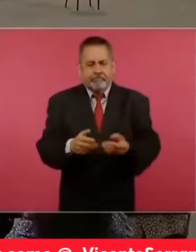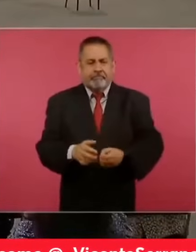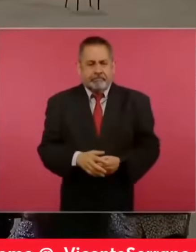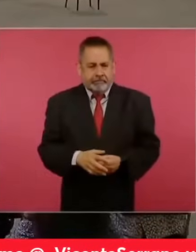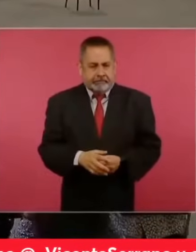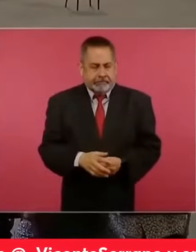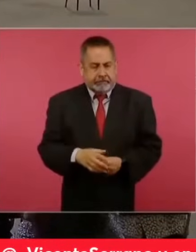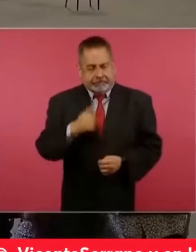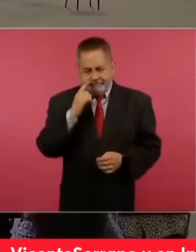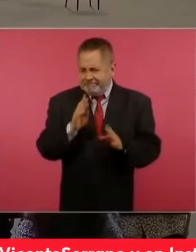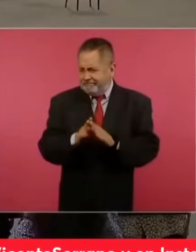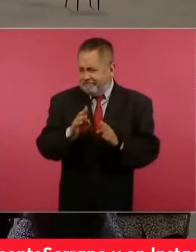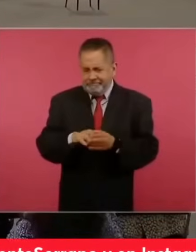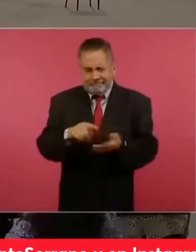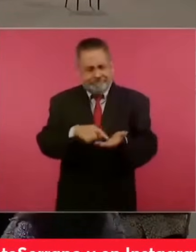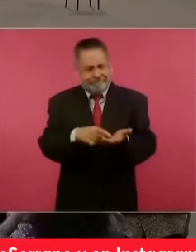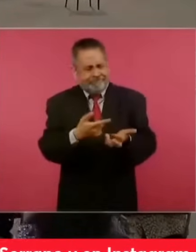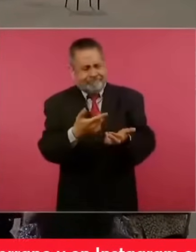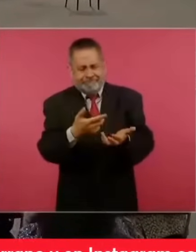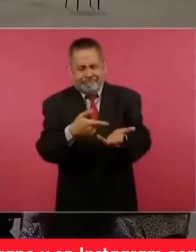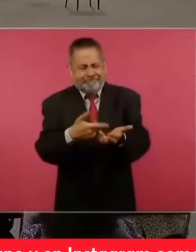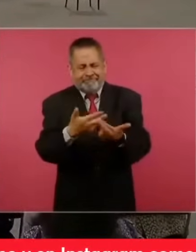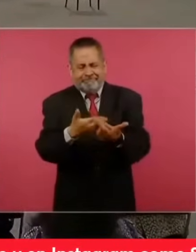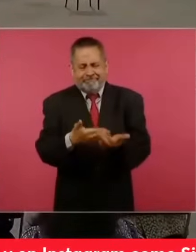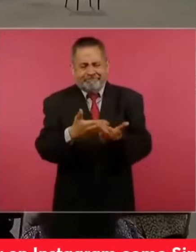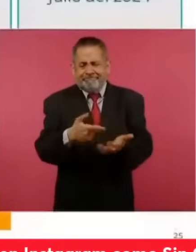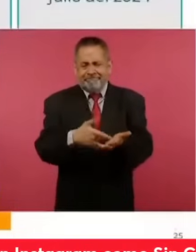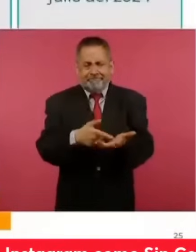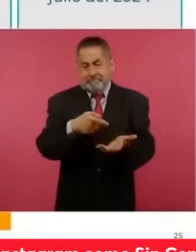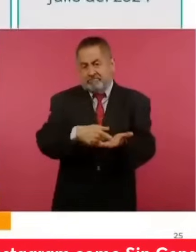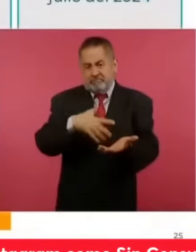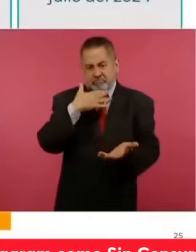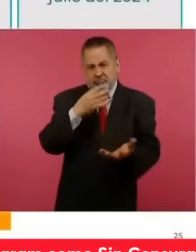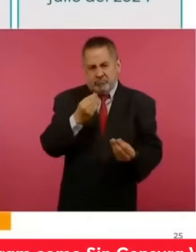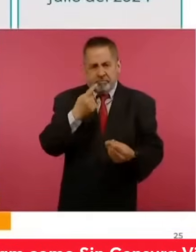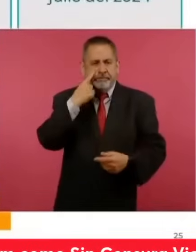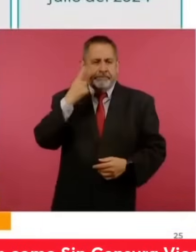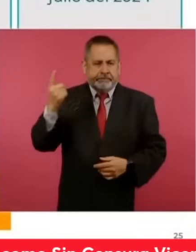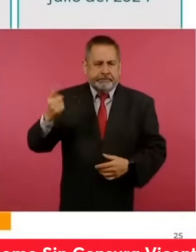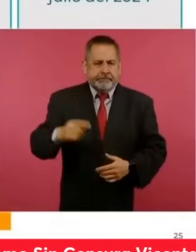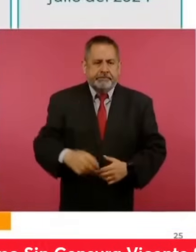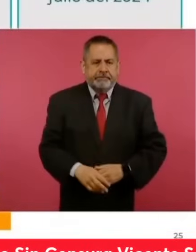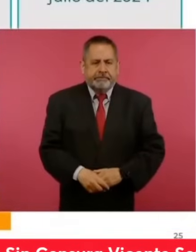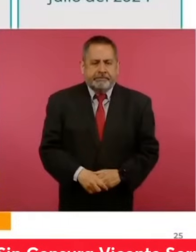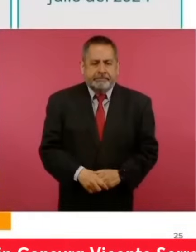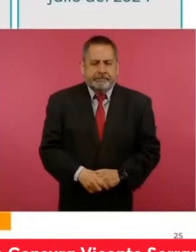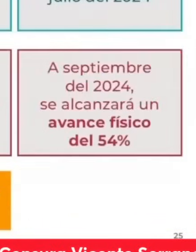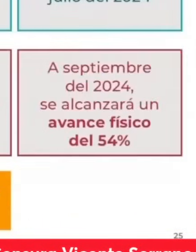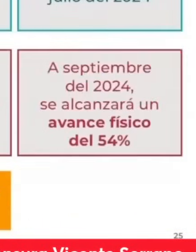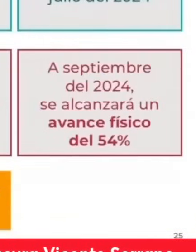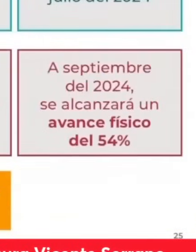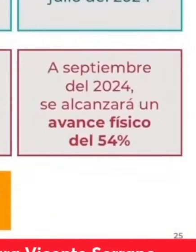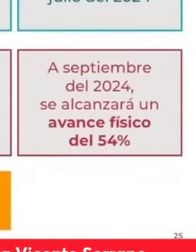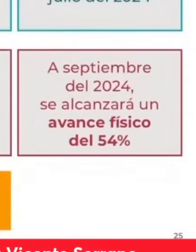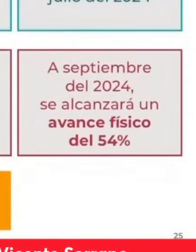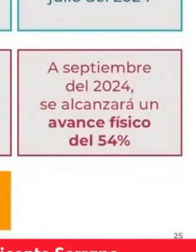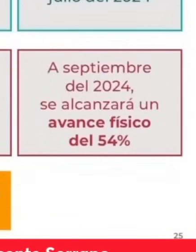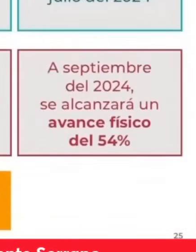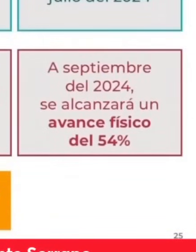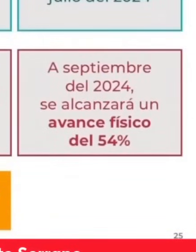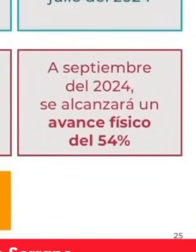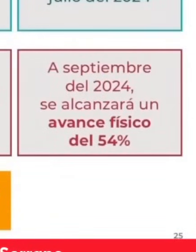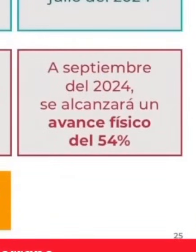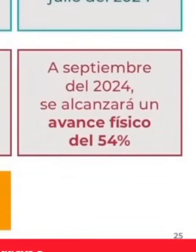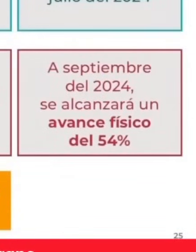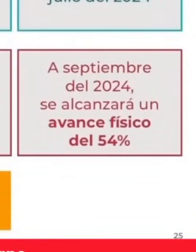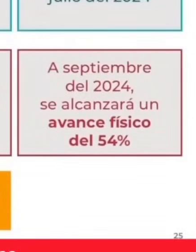Para resolver el problema del combustóleo, que además es muy contaminante, porque tiene mucho azufre, en esta administración